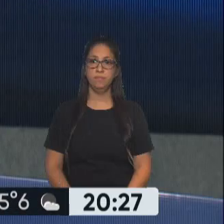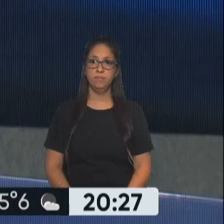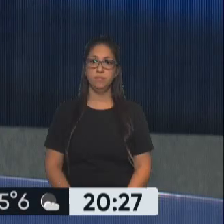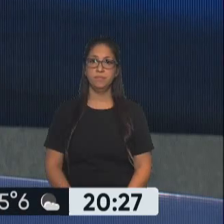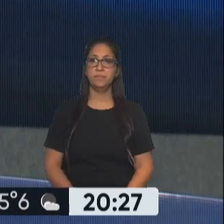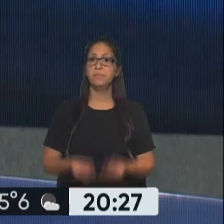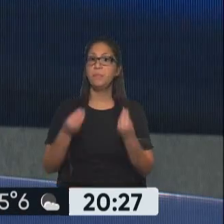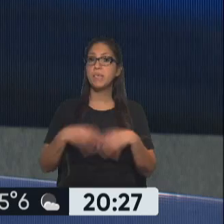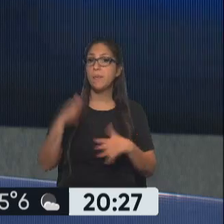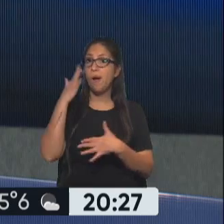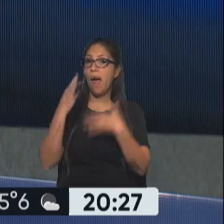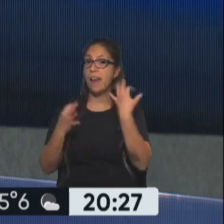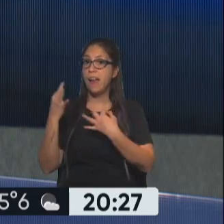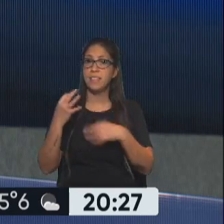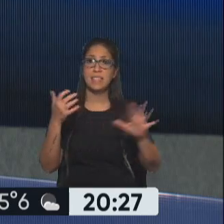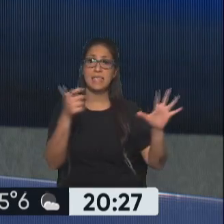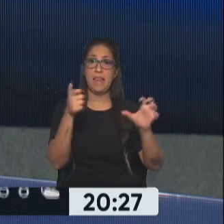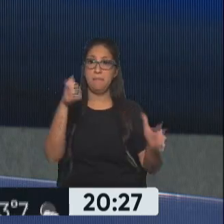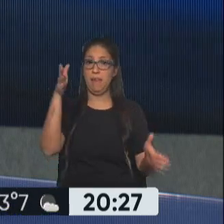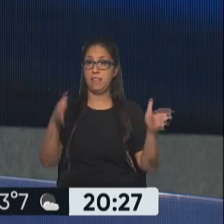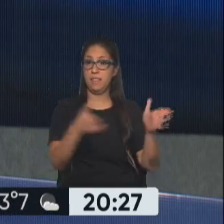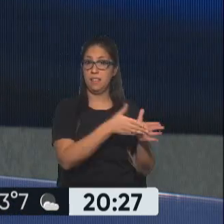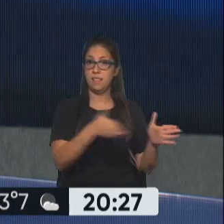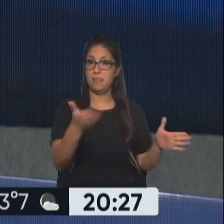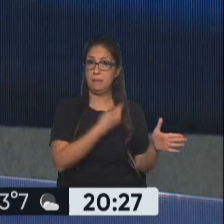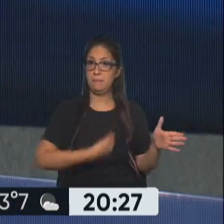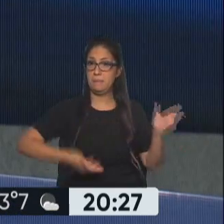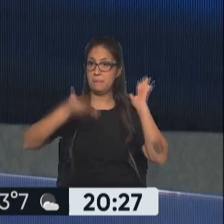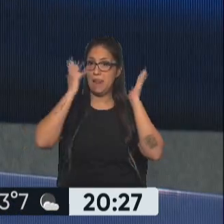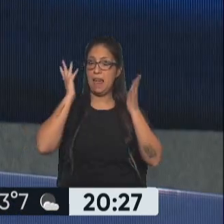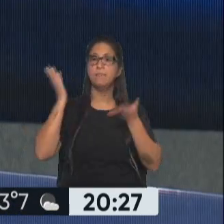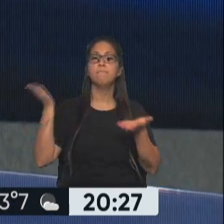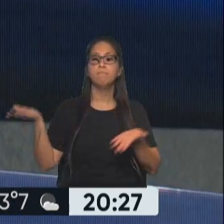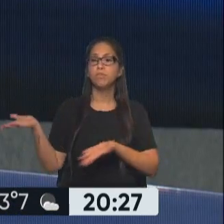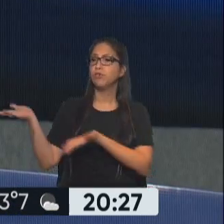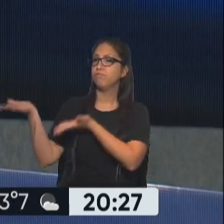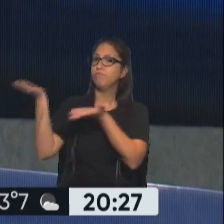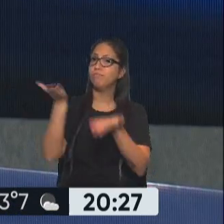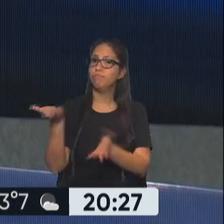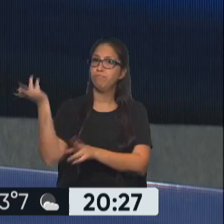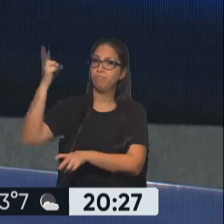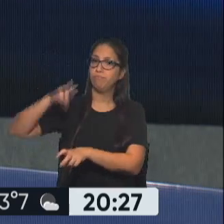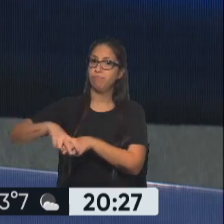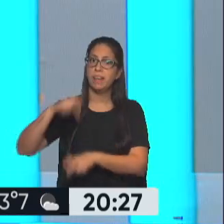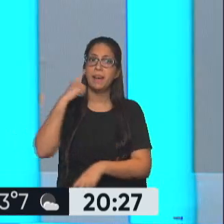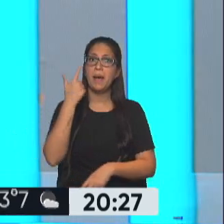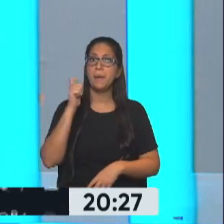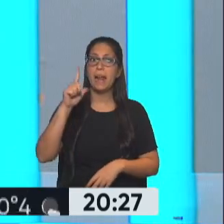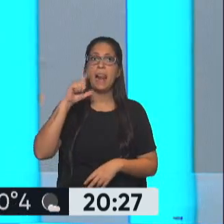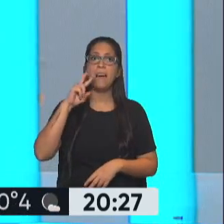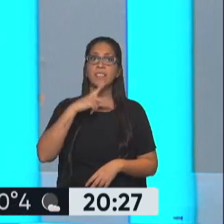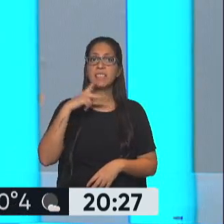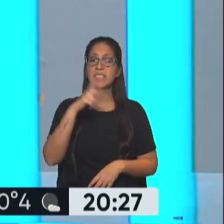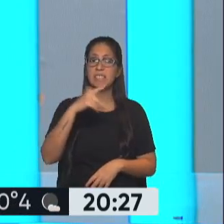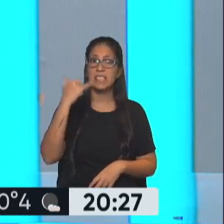Bien, comenzamos a analizar estos primeros 6 meses del gobierno de Javier Milei, por eso estamos saludando en esta edición central de Noticias a Gabriel Lavinsky, es